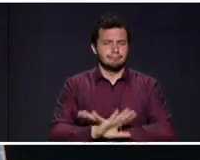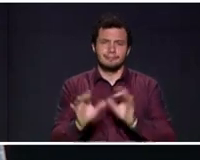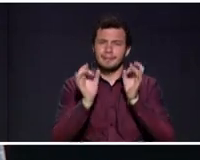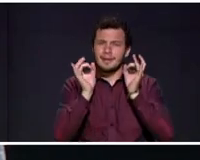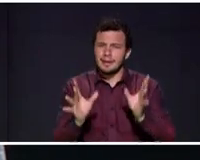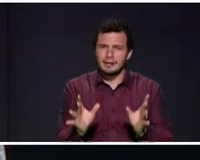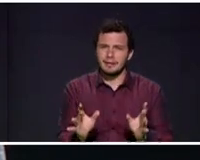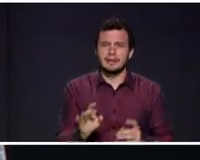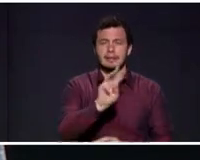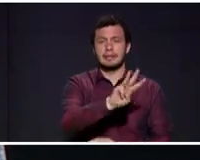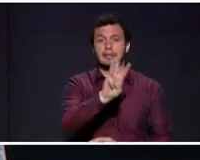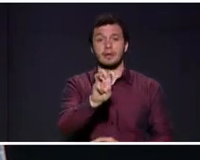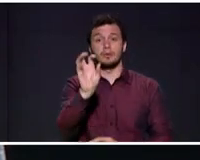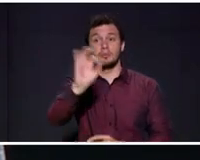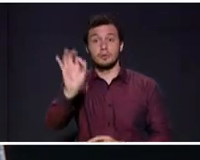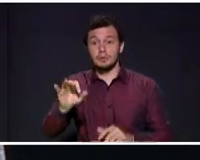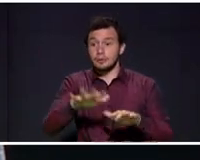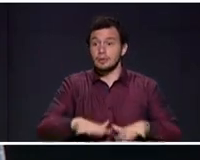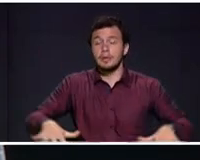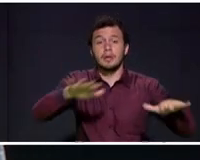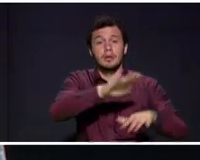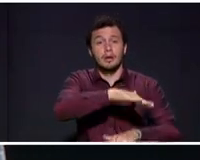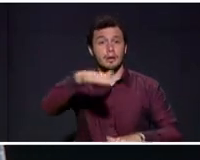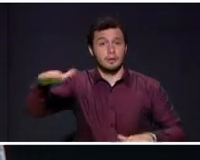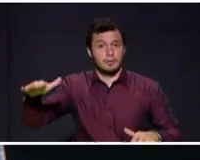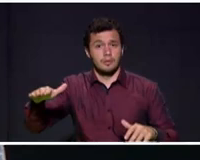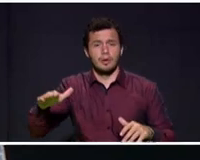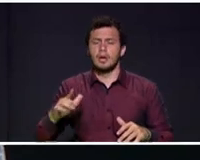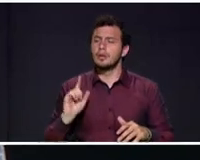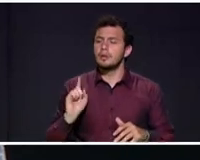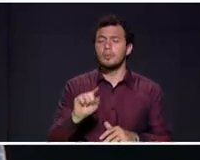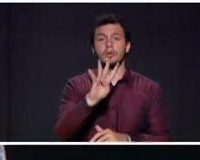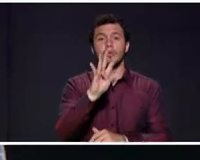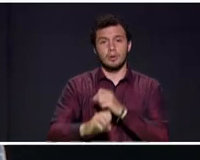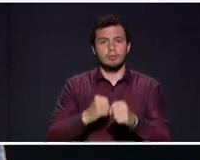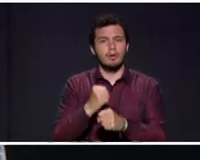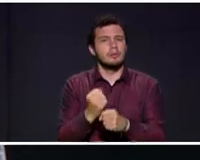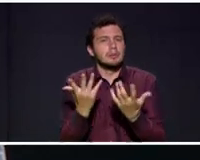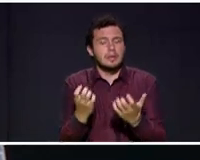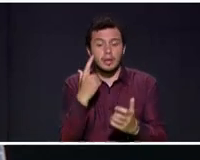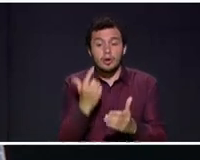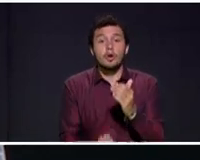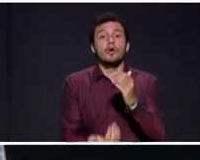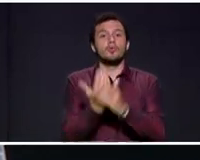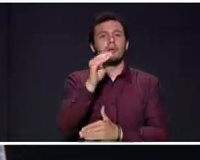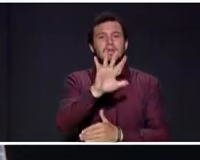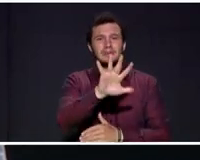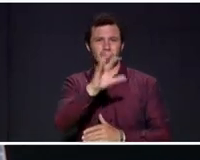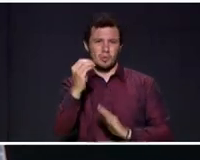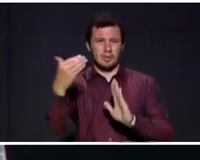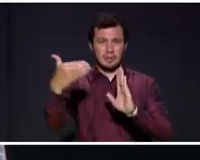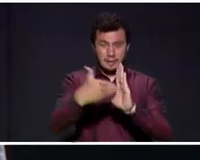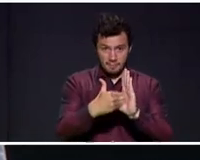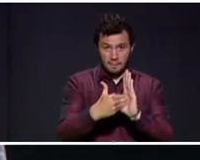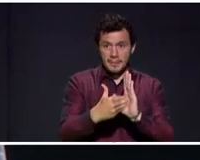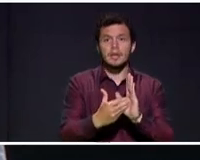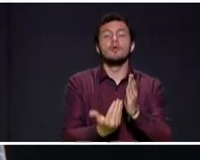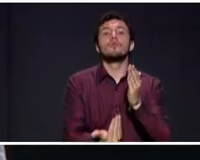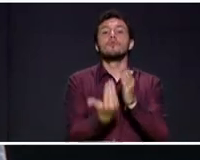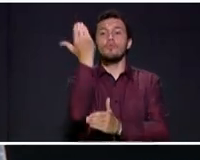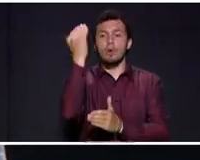próximos cuatro años no solamente crear 50.000 nuevas becas 12 mil 500 por años sino